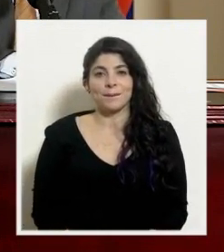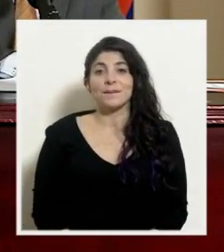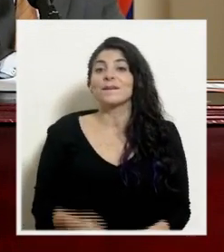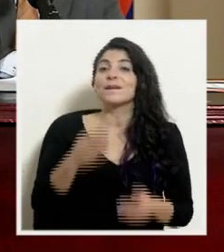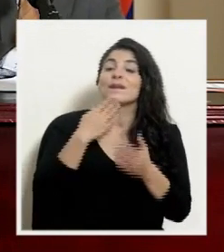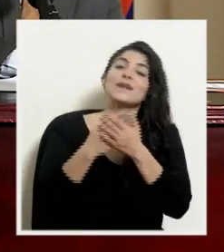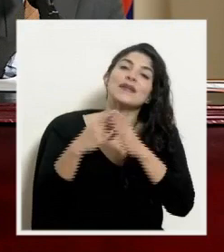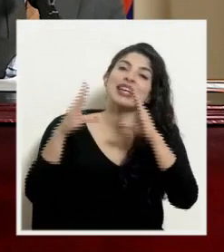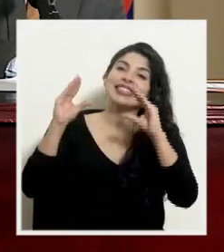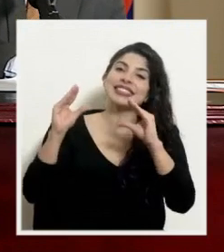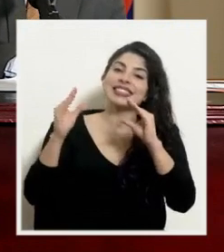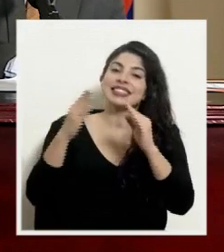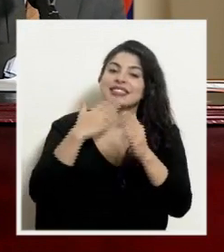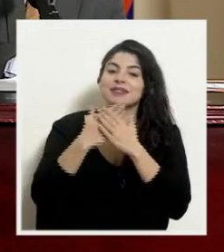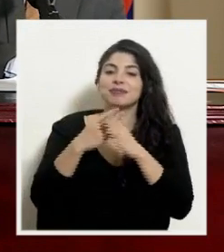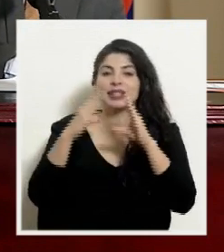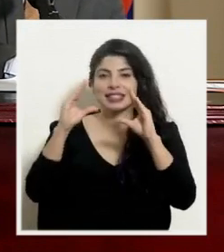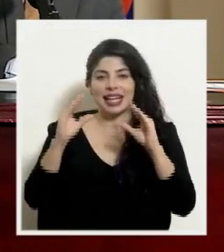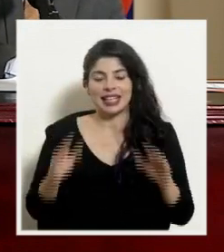Buenas tardes. Buenas tardes.